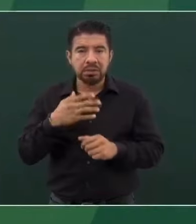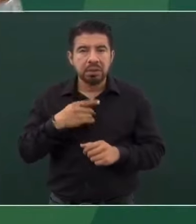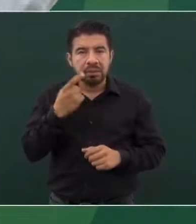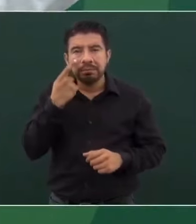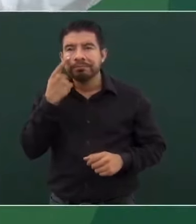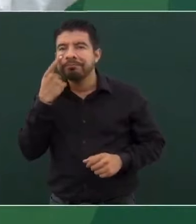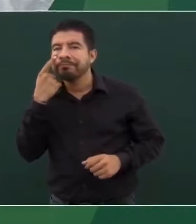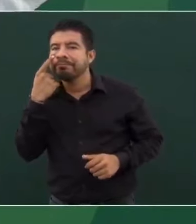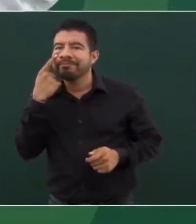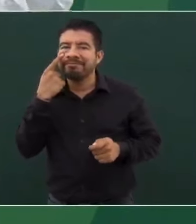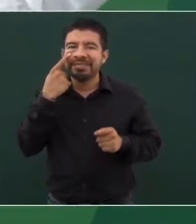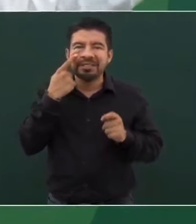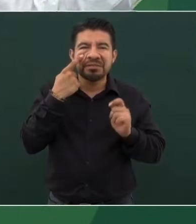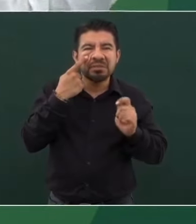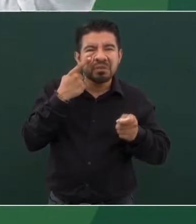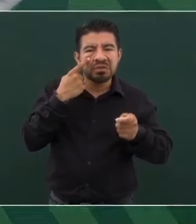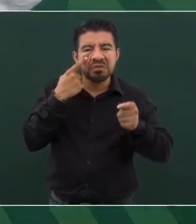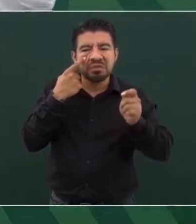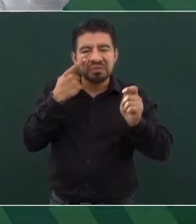a quienes quisieran, ¿no?,